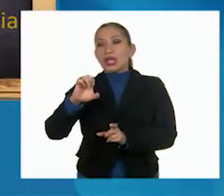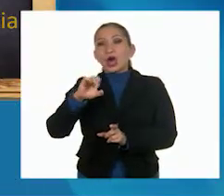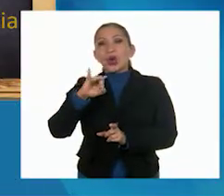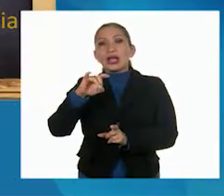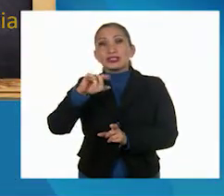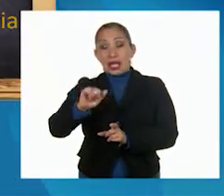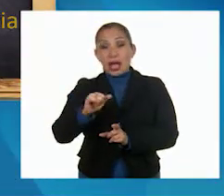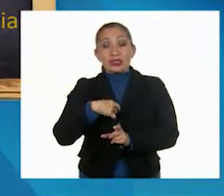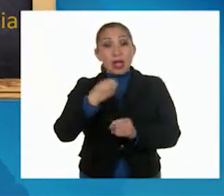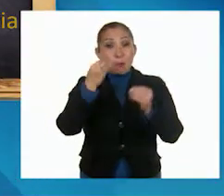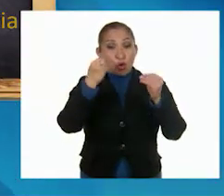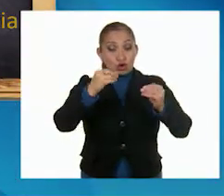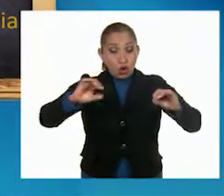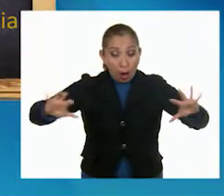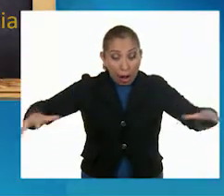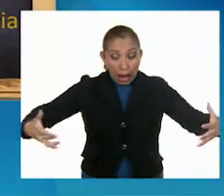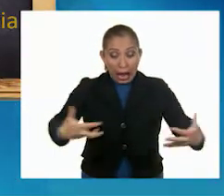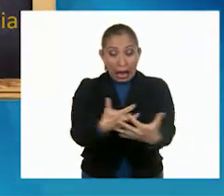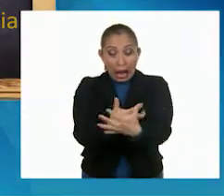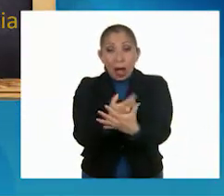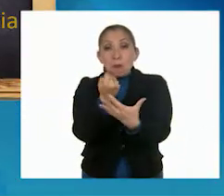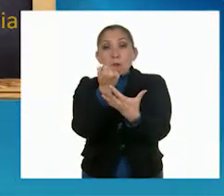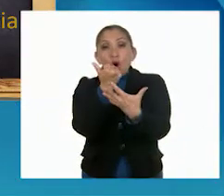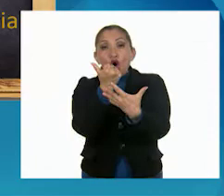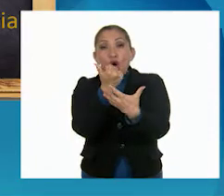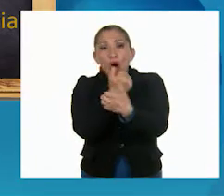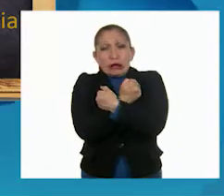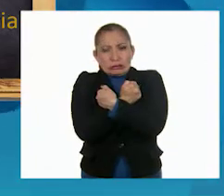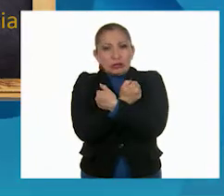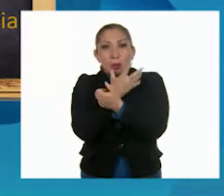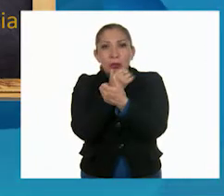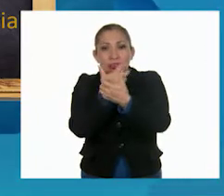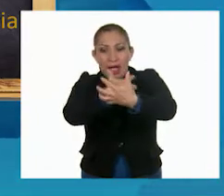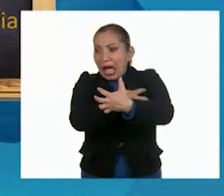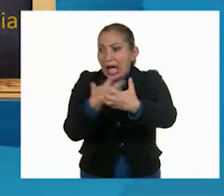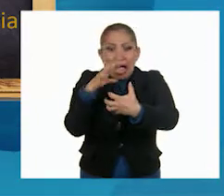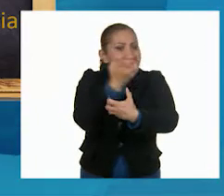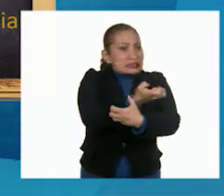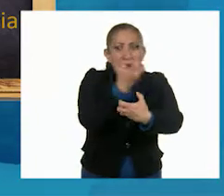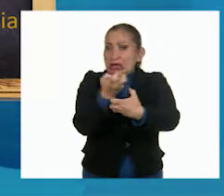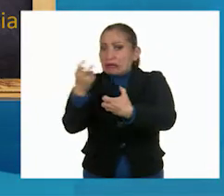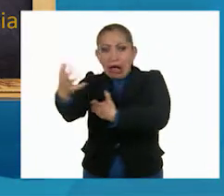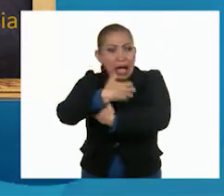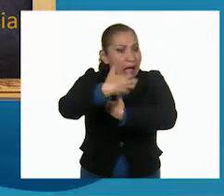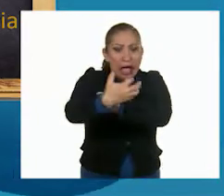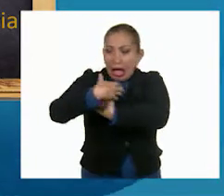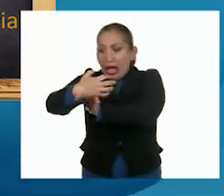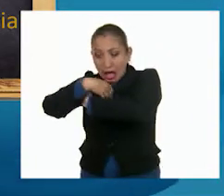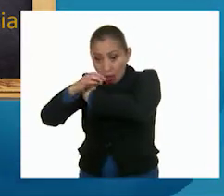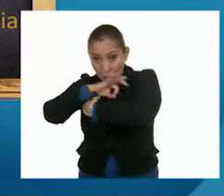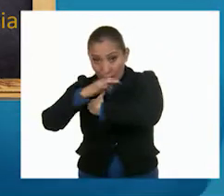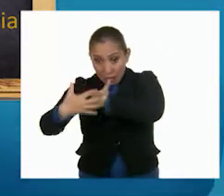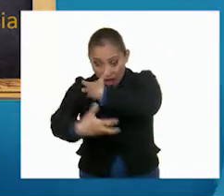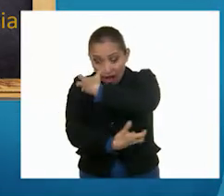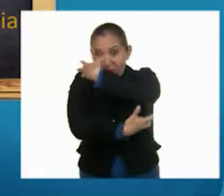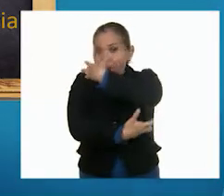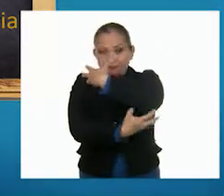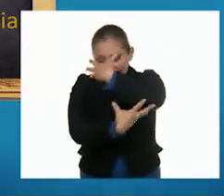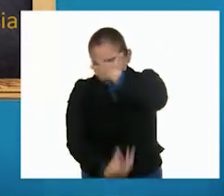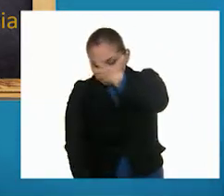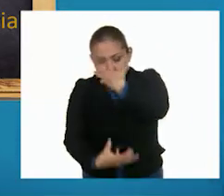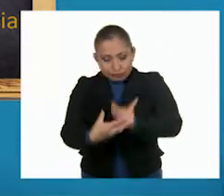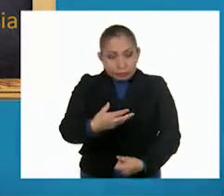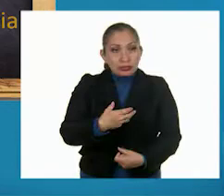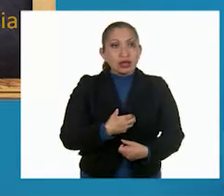mucho abarca, poco aprieta. Ajá. Entonces, la causa sería quien